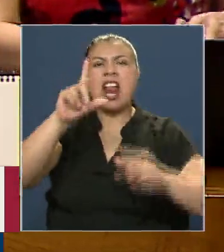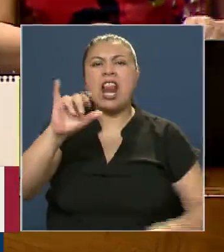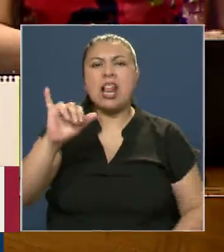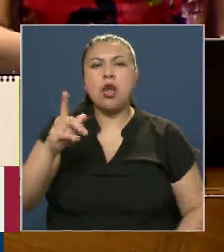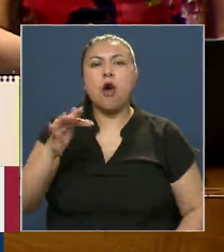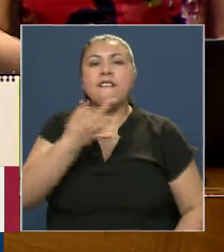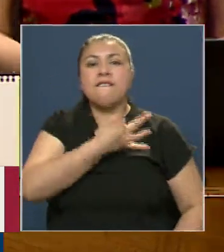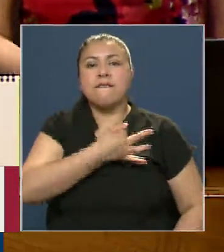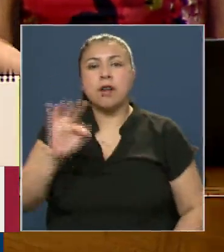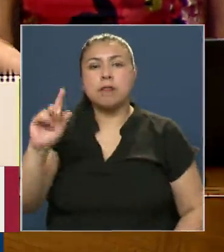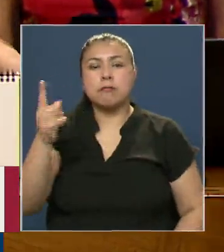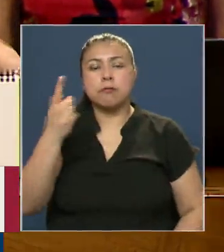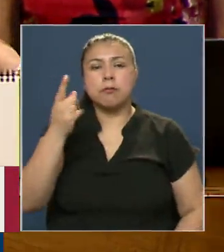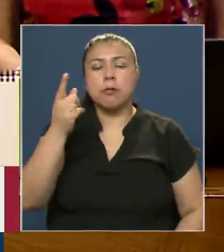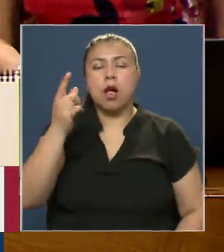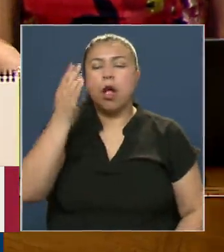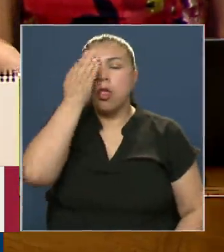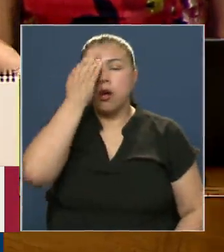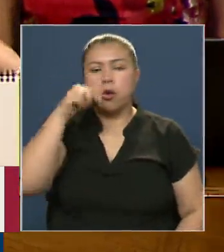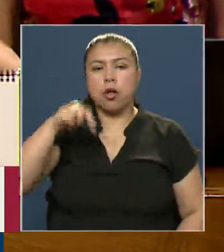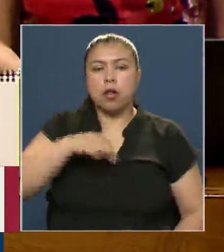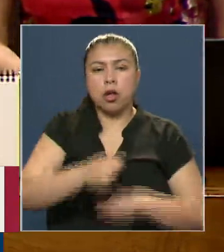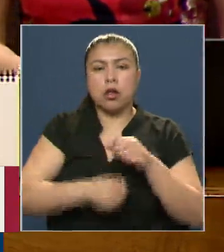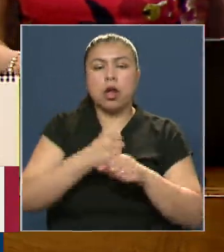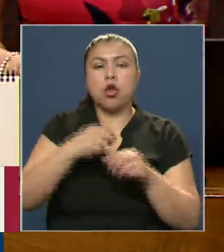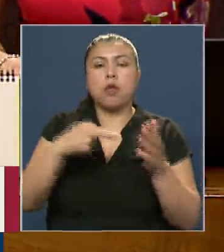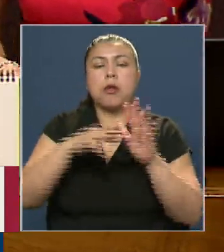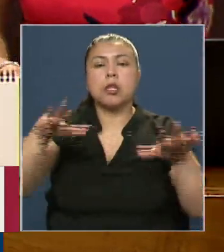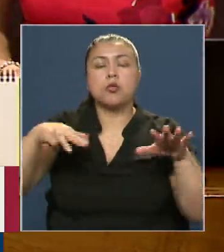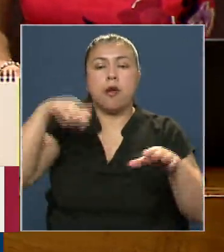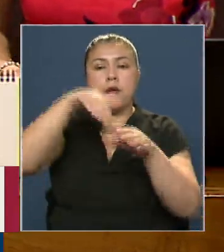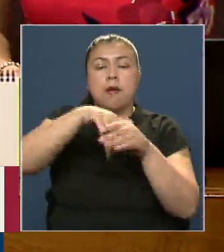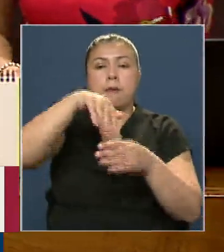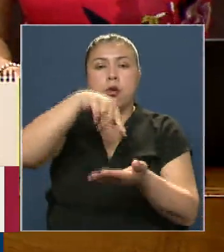el 1 de agosto del año 2019. En votación.